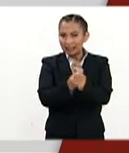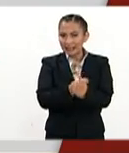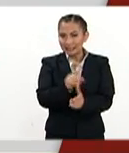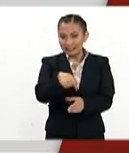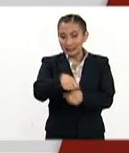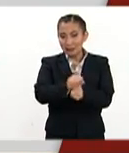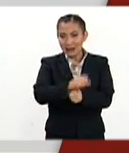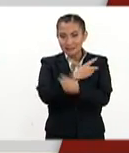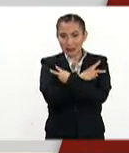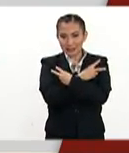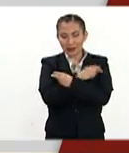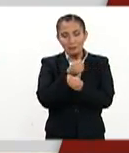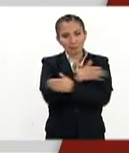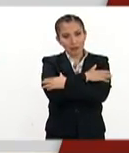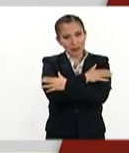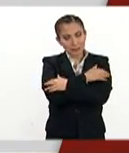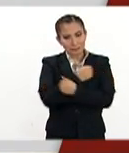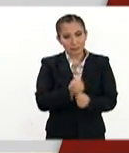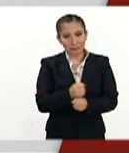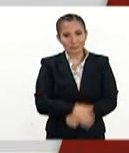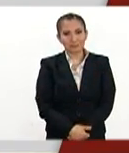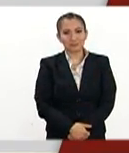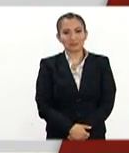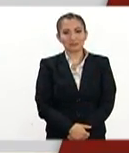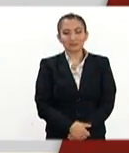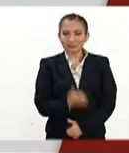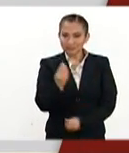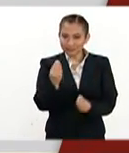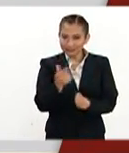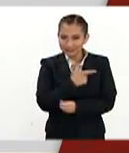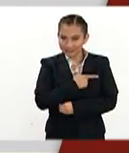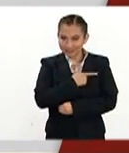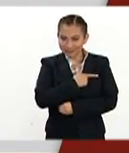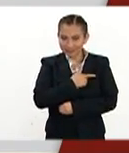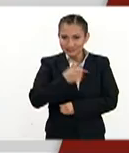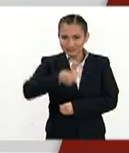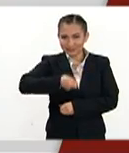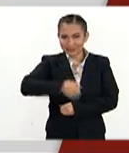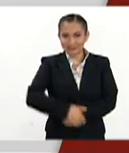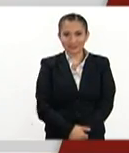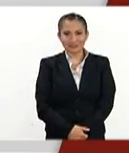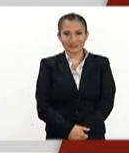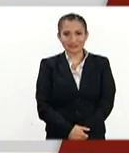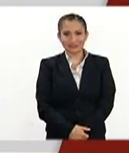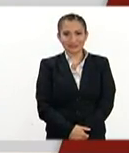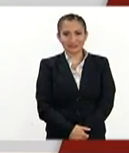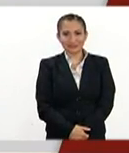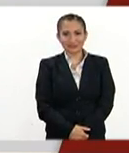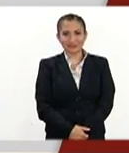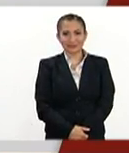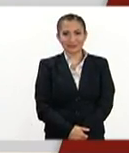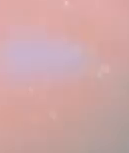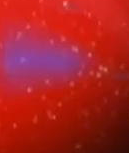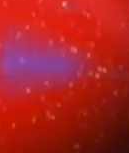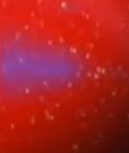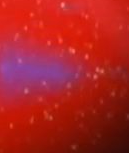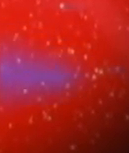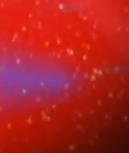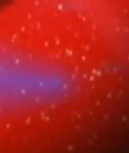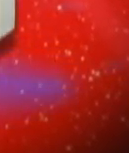de la semana decembrina. Gracias, un fuerte abrazo. Muchas gracias a ustedes, un saludo. Hasta luego, buenos días.